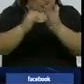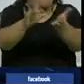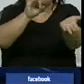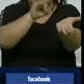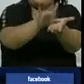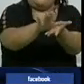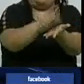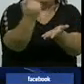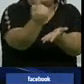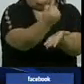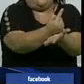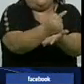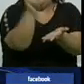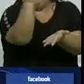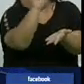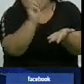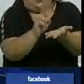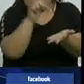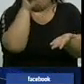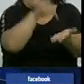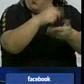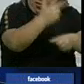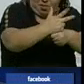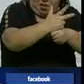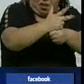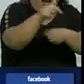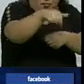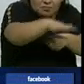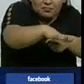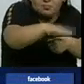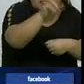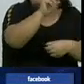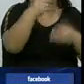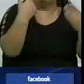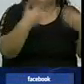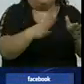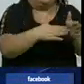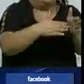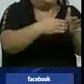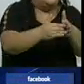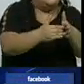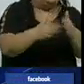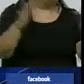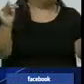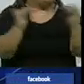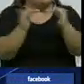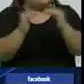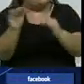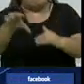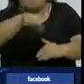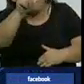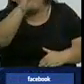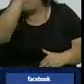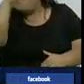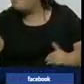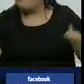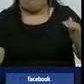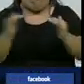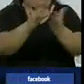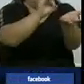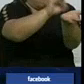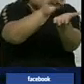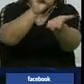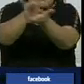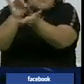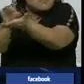del gobierno de Nicolás Maduro de Guatemala. Una situación que parece que comienza a extenderse y serán más naciones las que seguirán sumando a